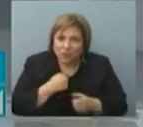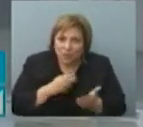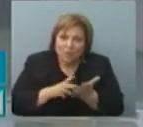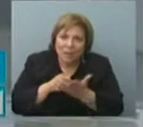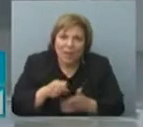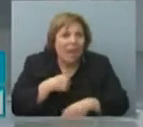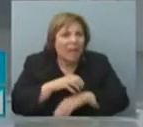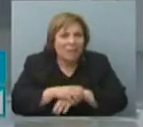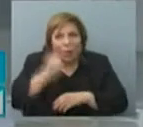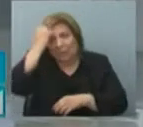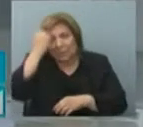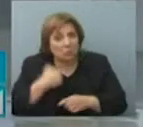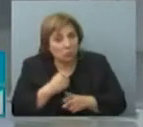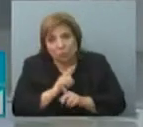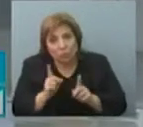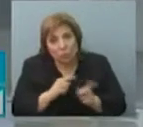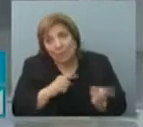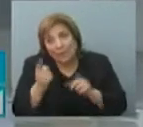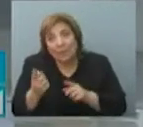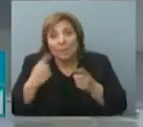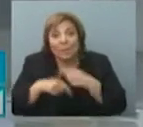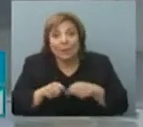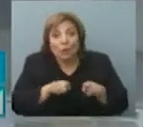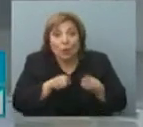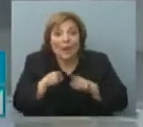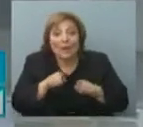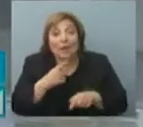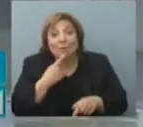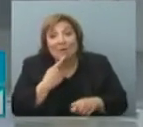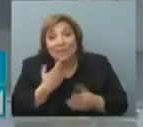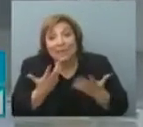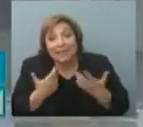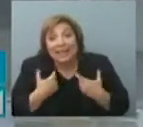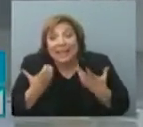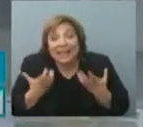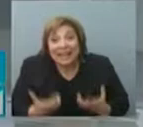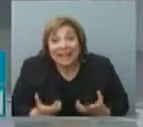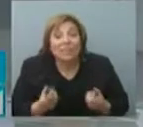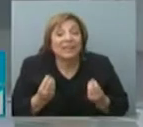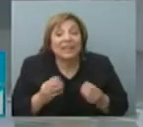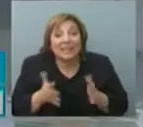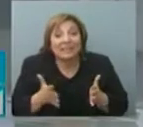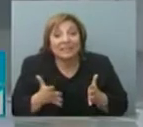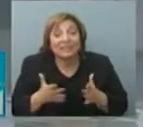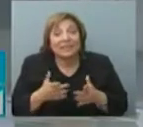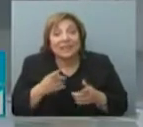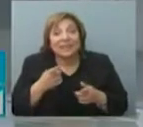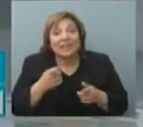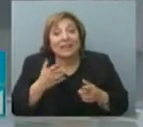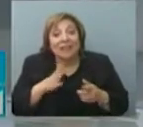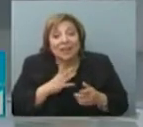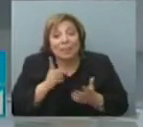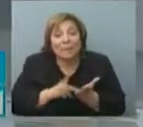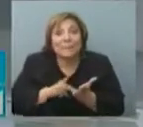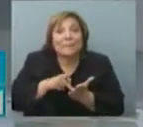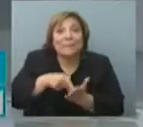y que ni los amigos que estuve ni los pero después cuando entramos en la carrera política lo que queremos es y sobre todo los que hemos tenido que dar